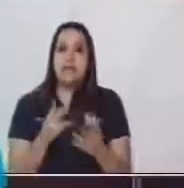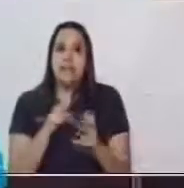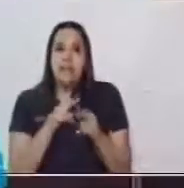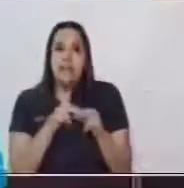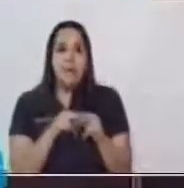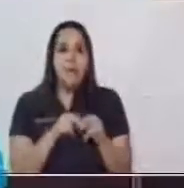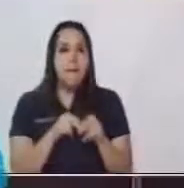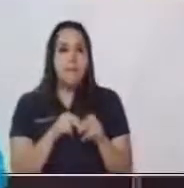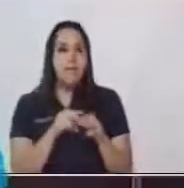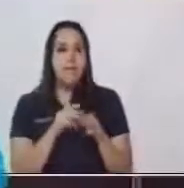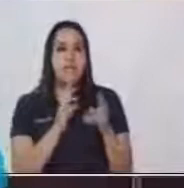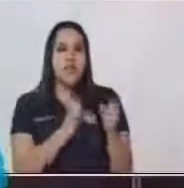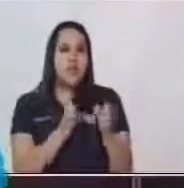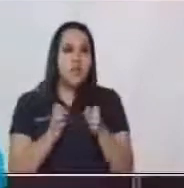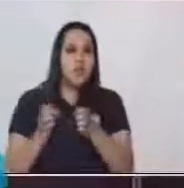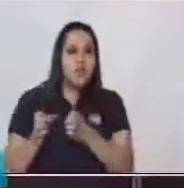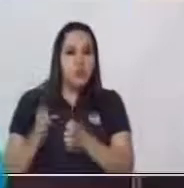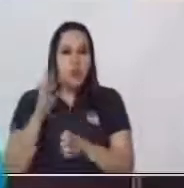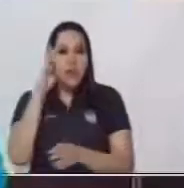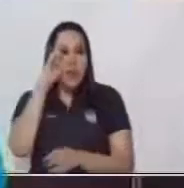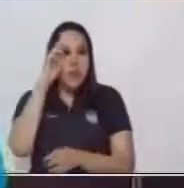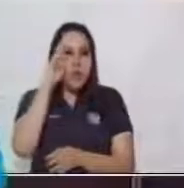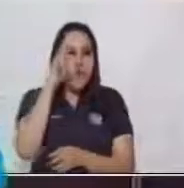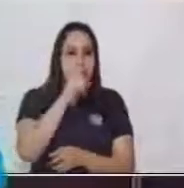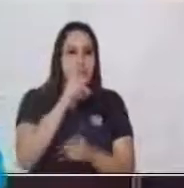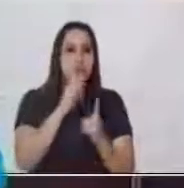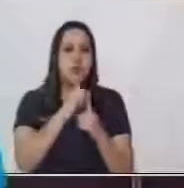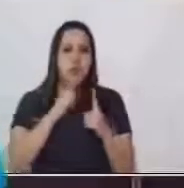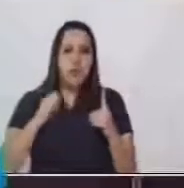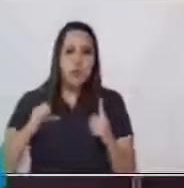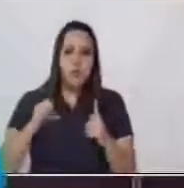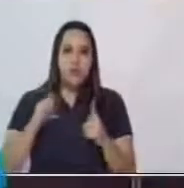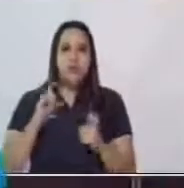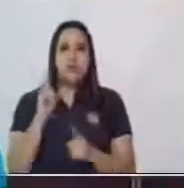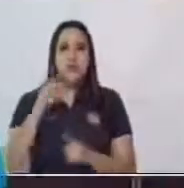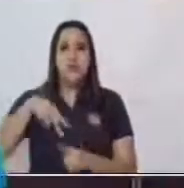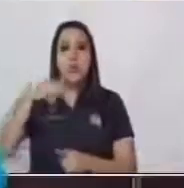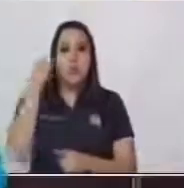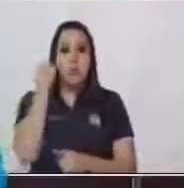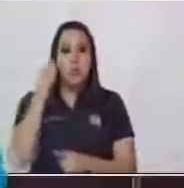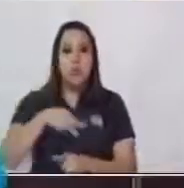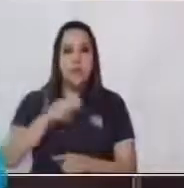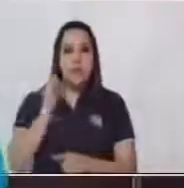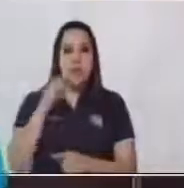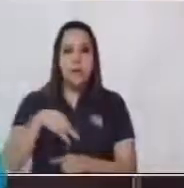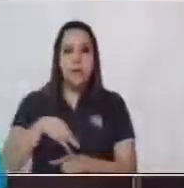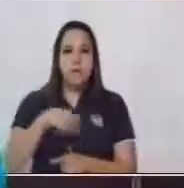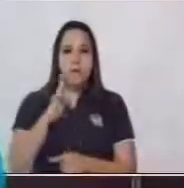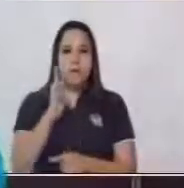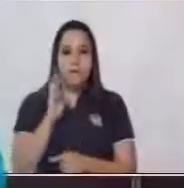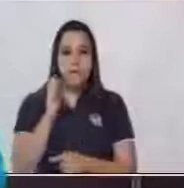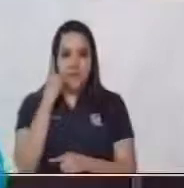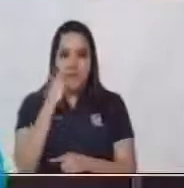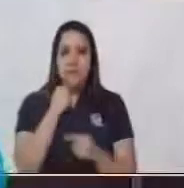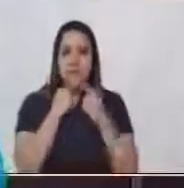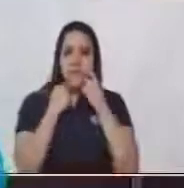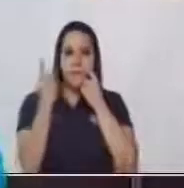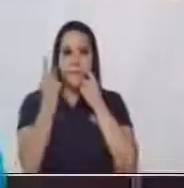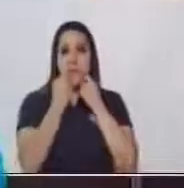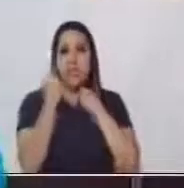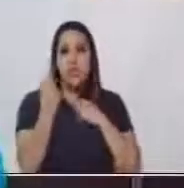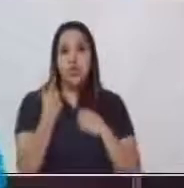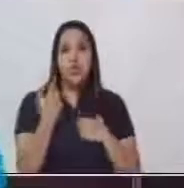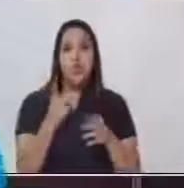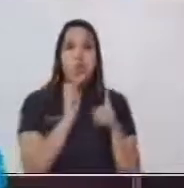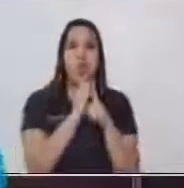estructura, recordamos esas oraciones unimembres que corresponden a un solo miembro dentro de la oración, es decir,